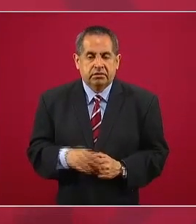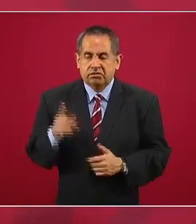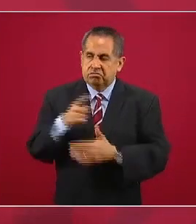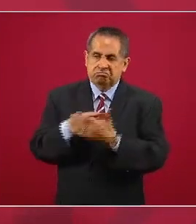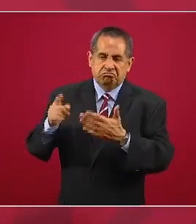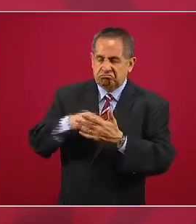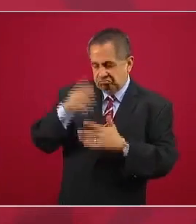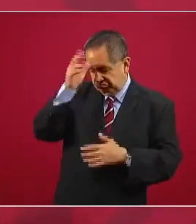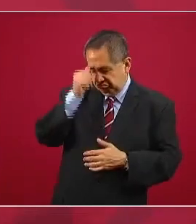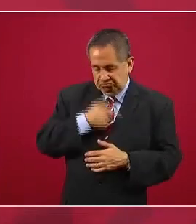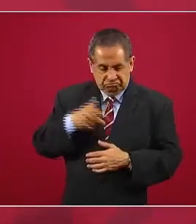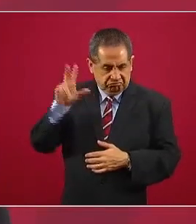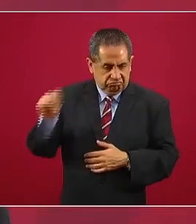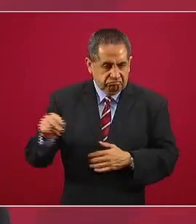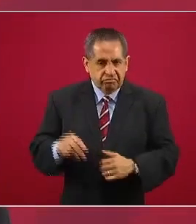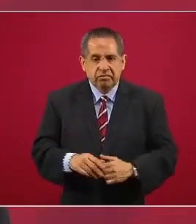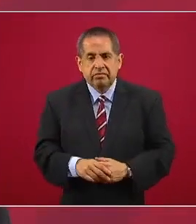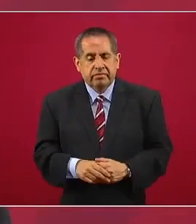Reprobable.